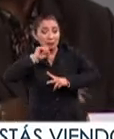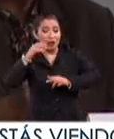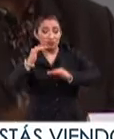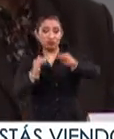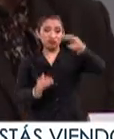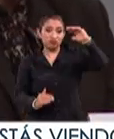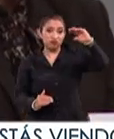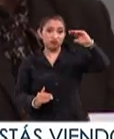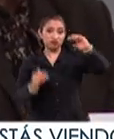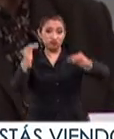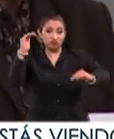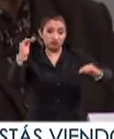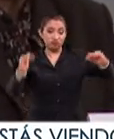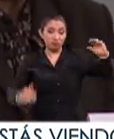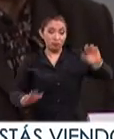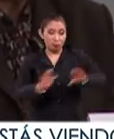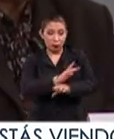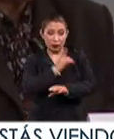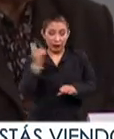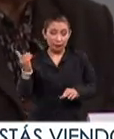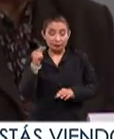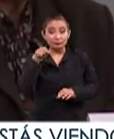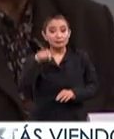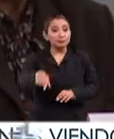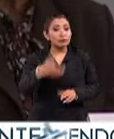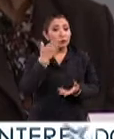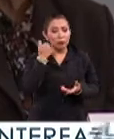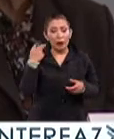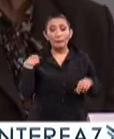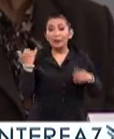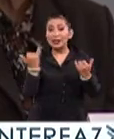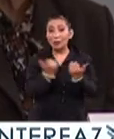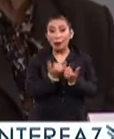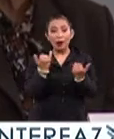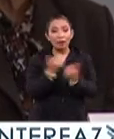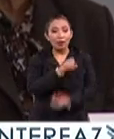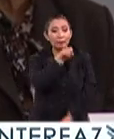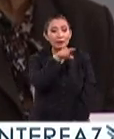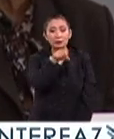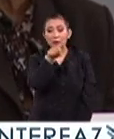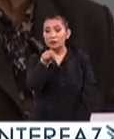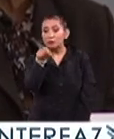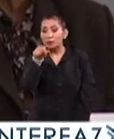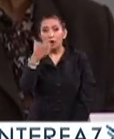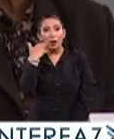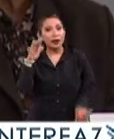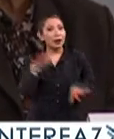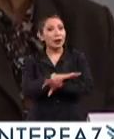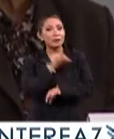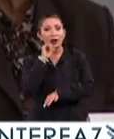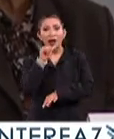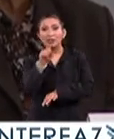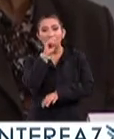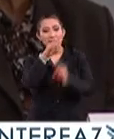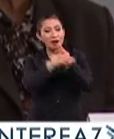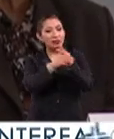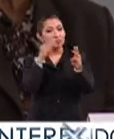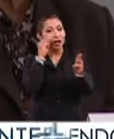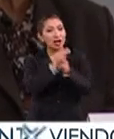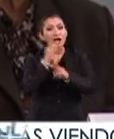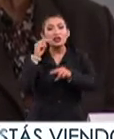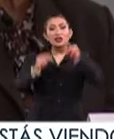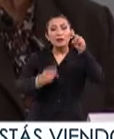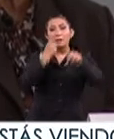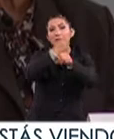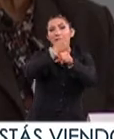primaria. Con el agravante que no se presentaron cambios estadísticamente significativos en todas las asignaturas y grados